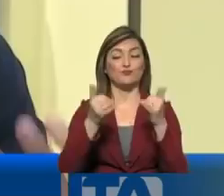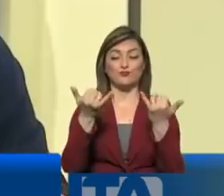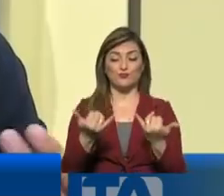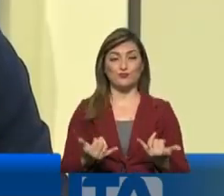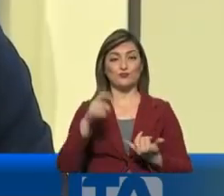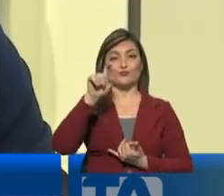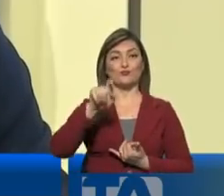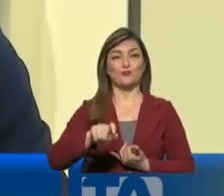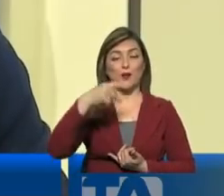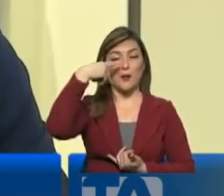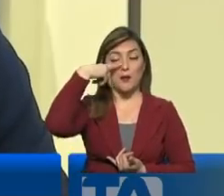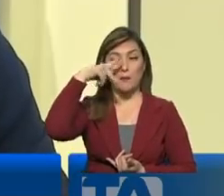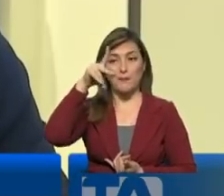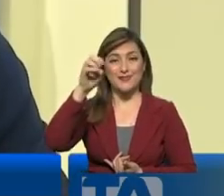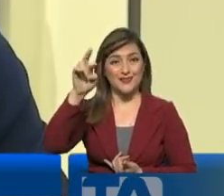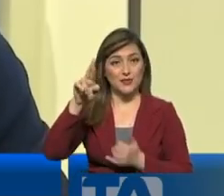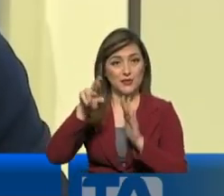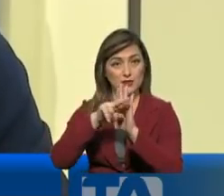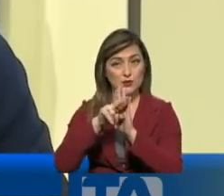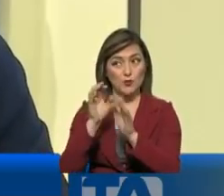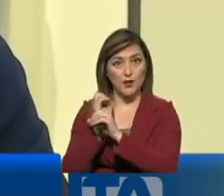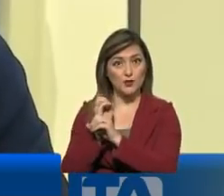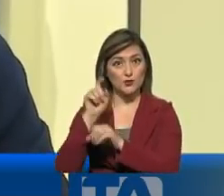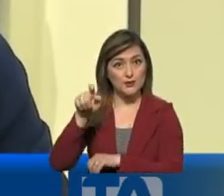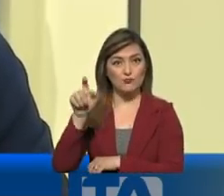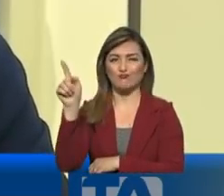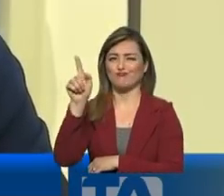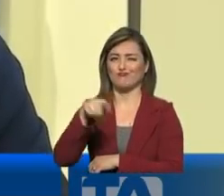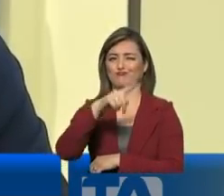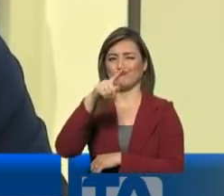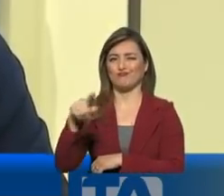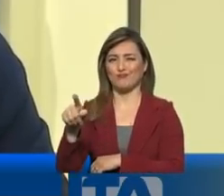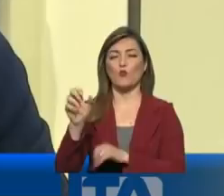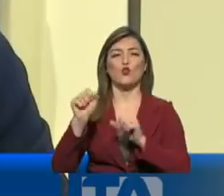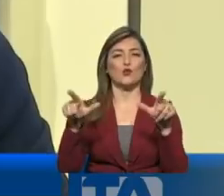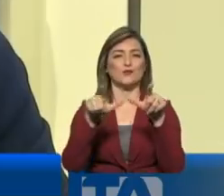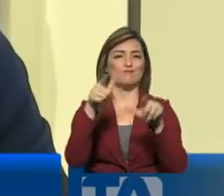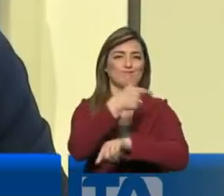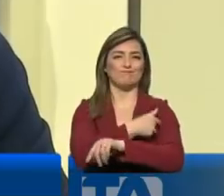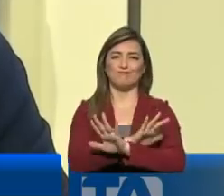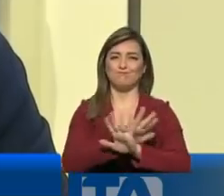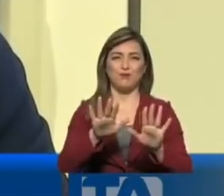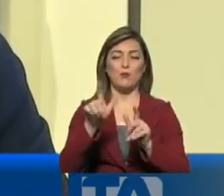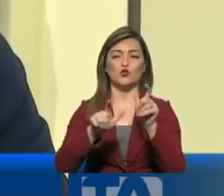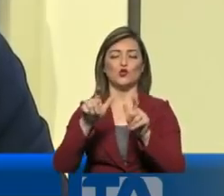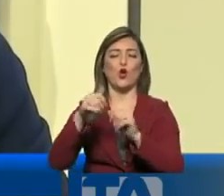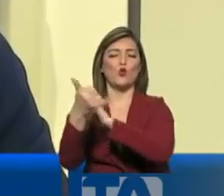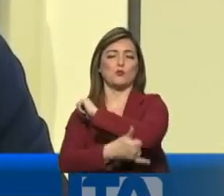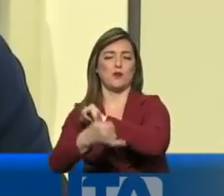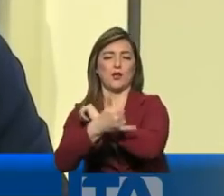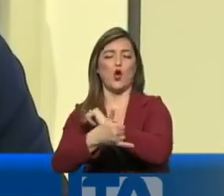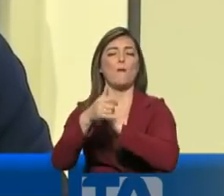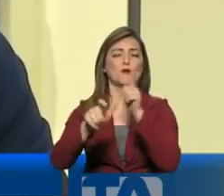ahora vamos a eliminar el requerimiento obligatorio de la prueba PCR para los pasajeros nacionales e internacionales que